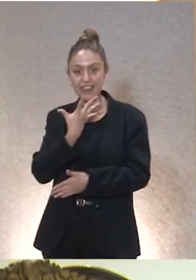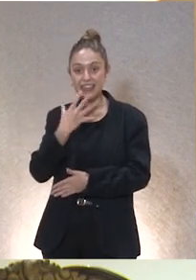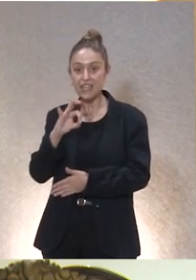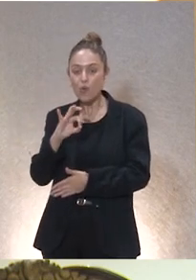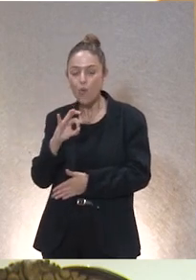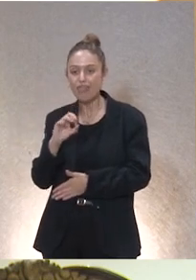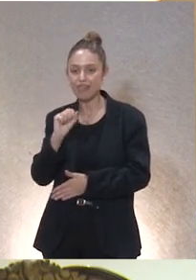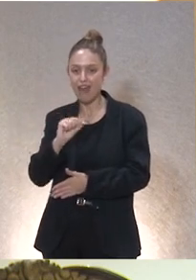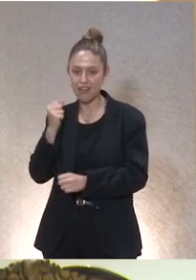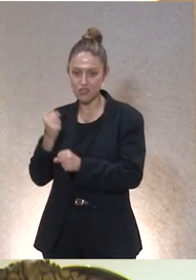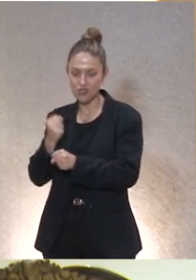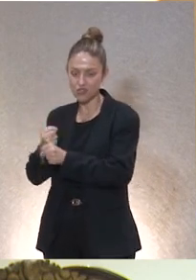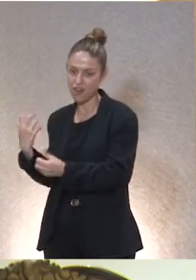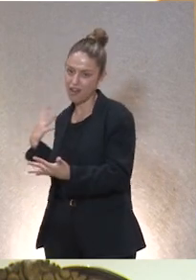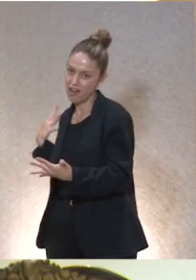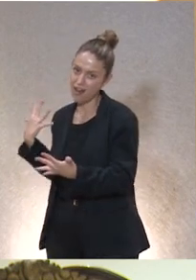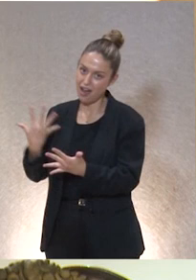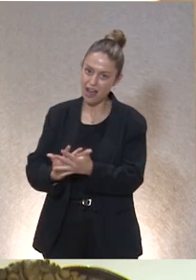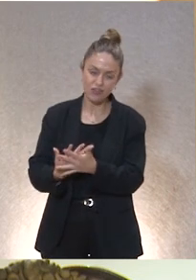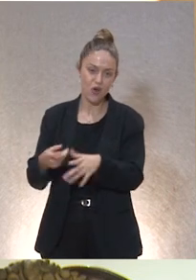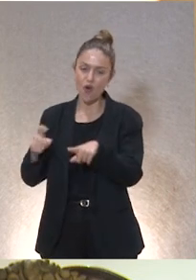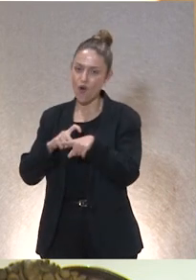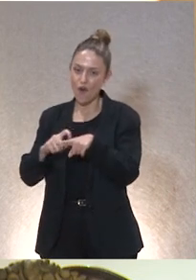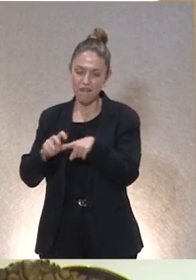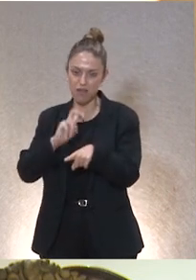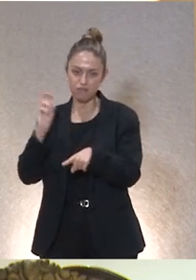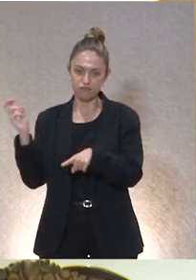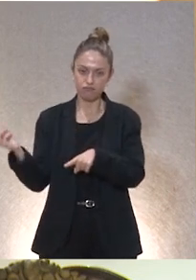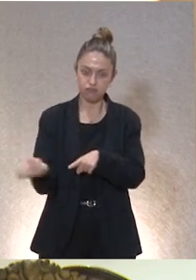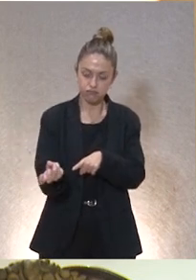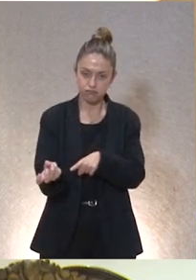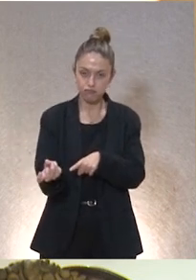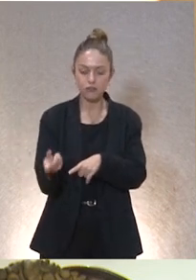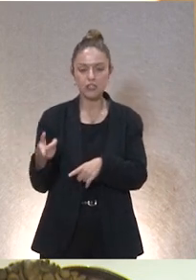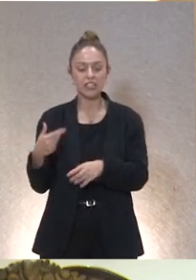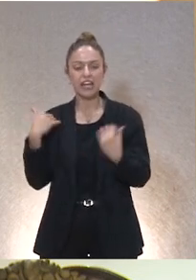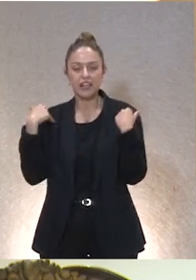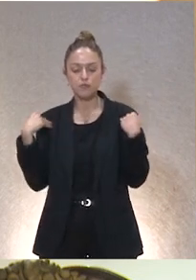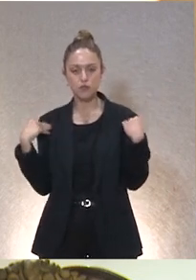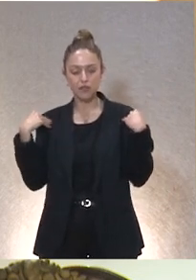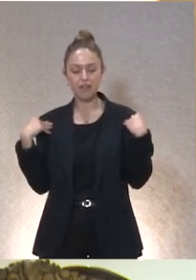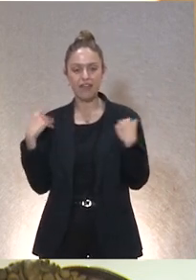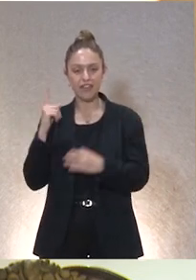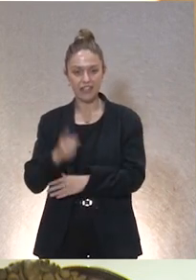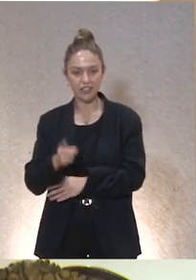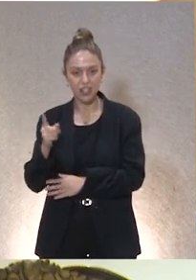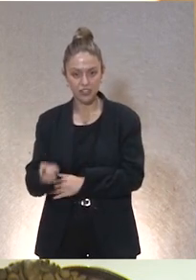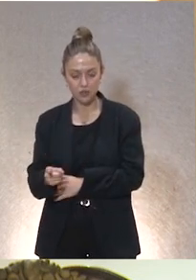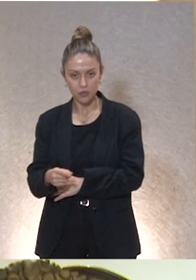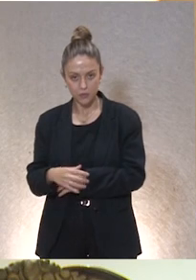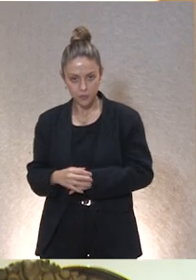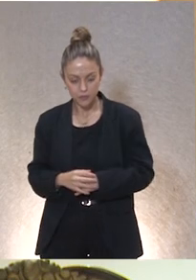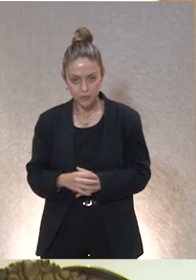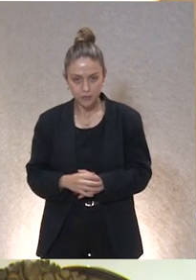ejercicio en casi todos los géneros y soportes además de alguna responsabilidades directivas y de